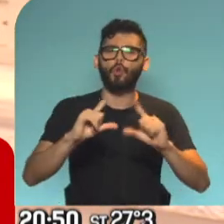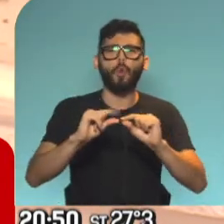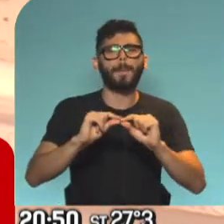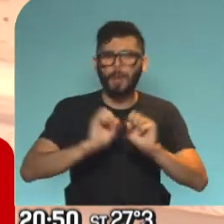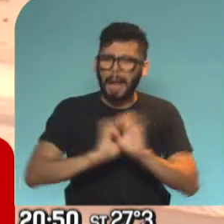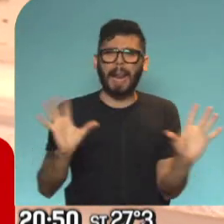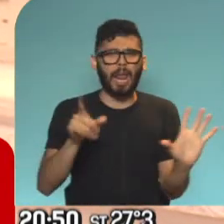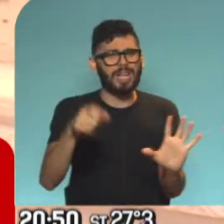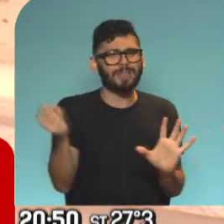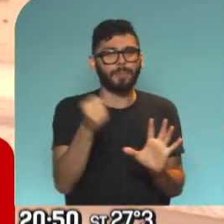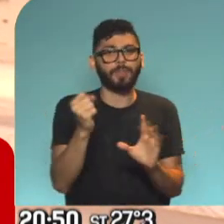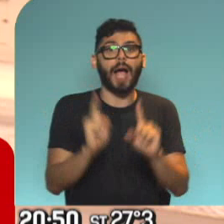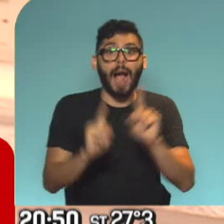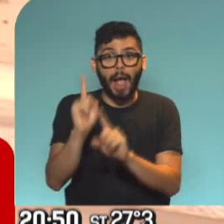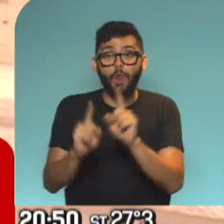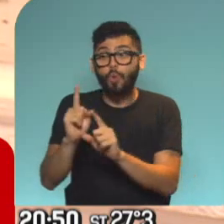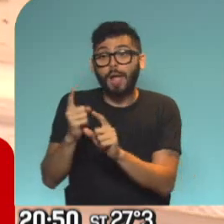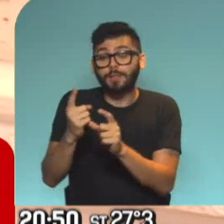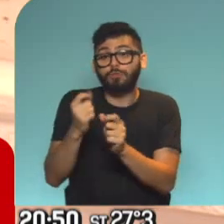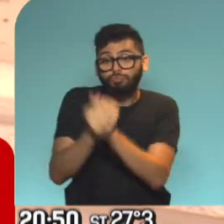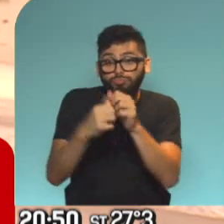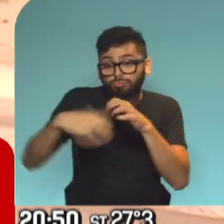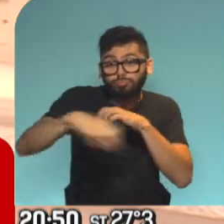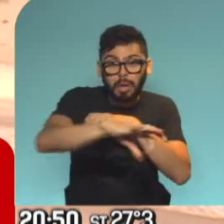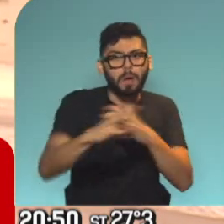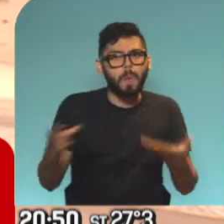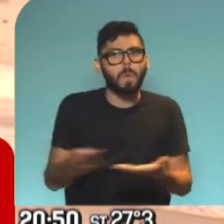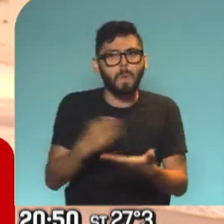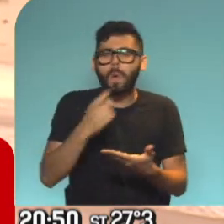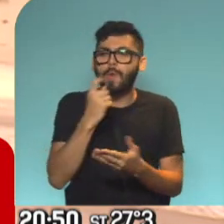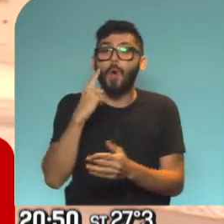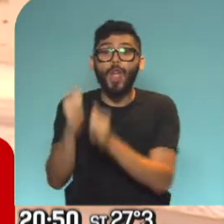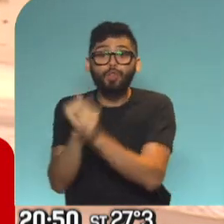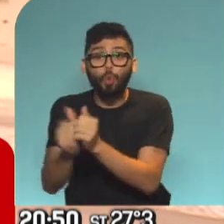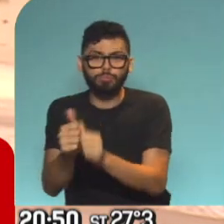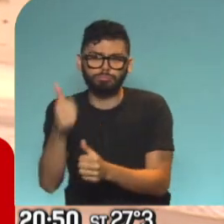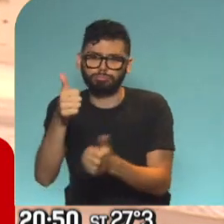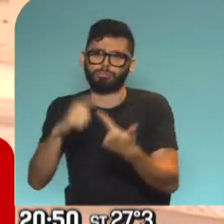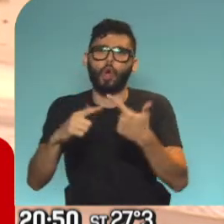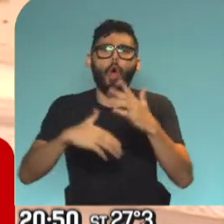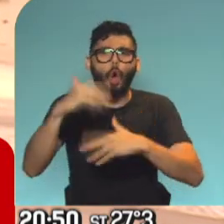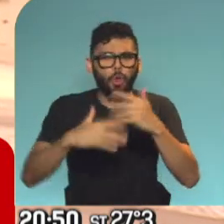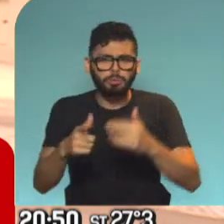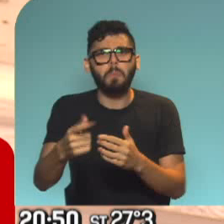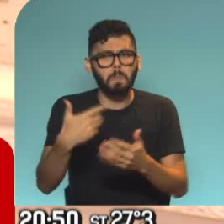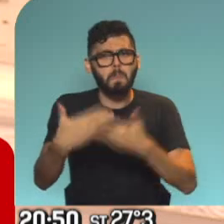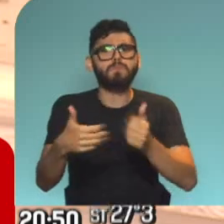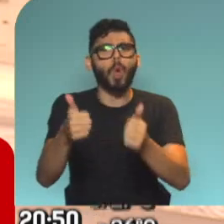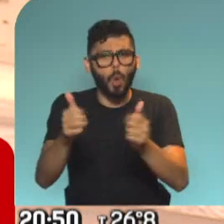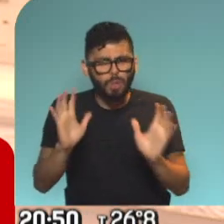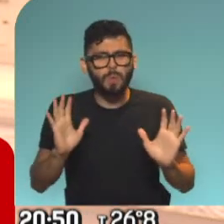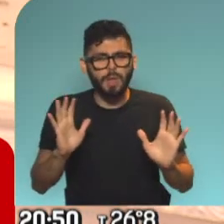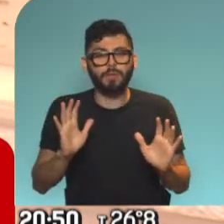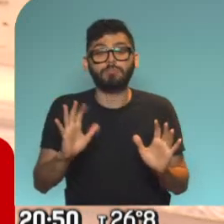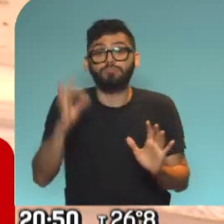que están con un dinamismo muy importante, la actividad industrial sobre todo, la actividad de la construcción también. Efectivamente,